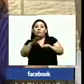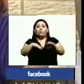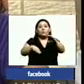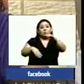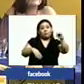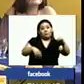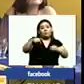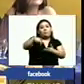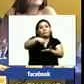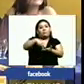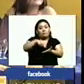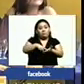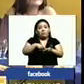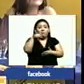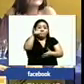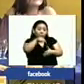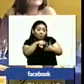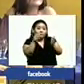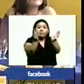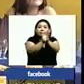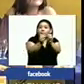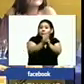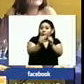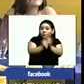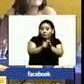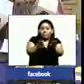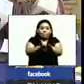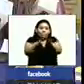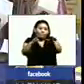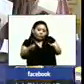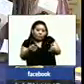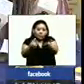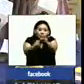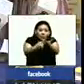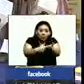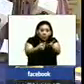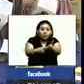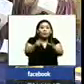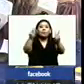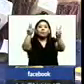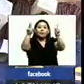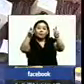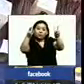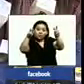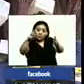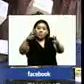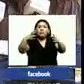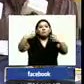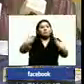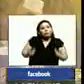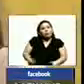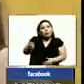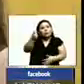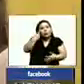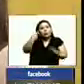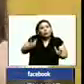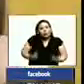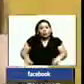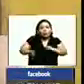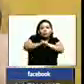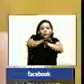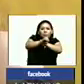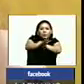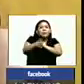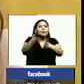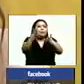paracentral. Ante esta situación, la Mesa Sectorial de Salud Sexual y Reproductiva lanzaron la campaña